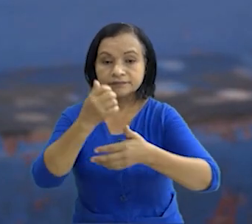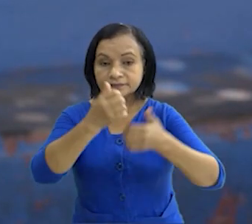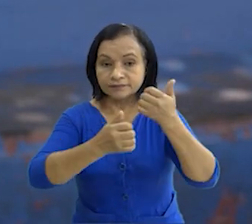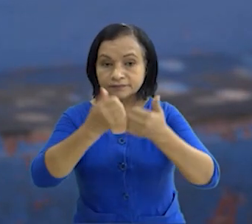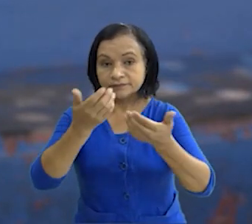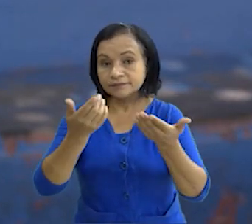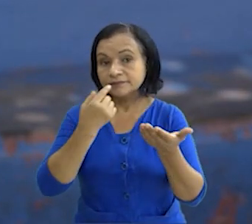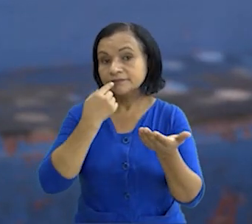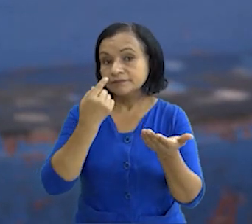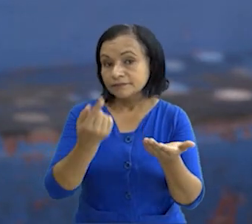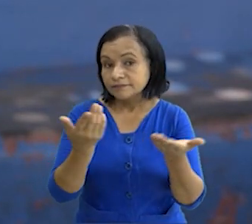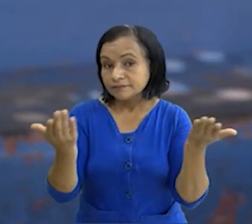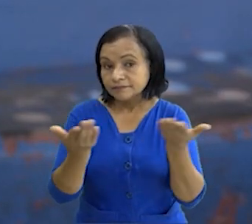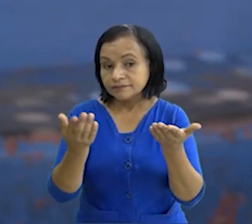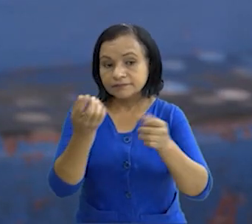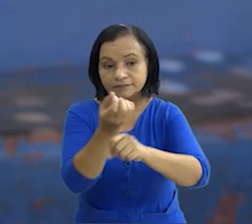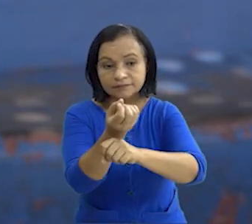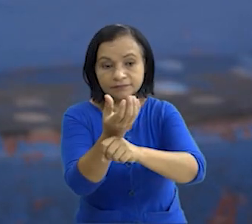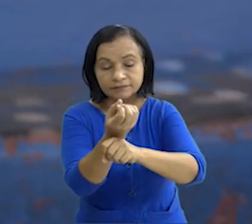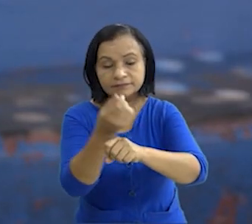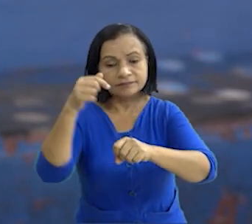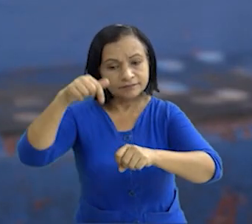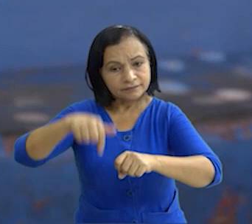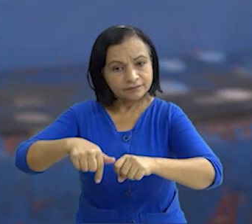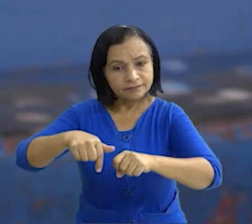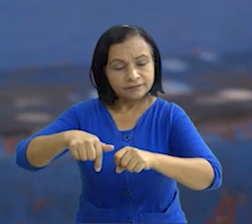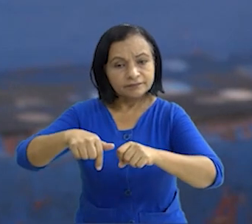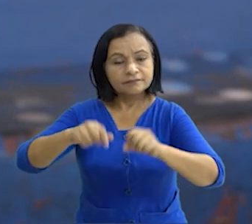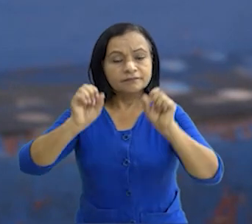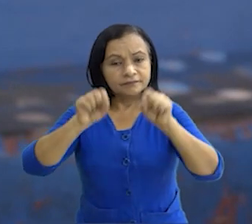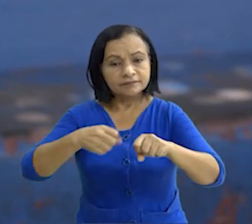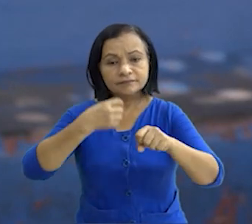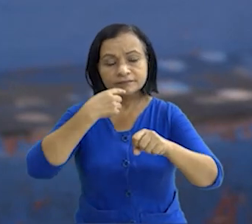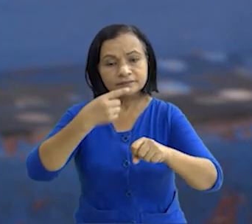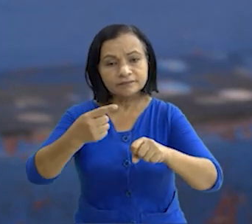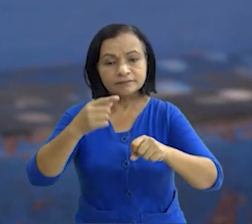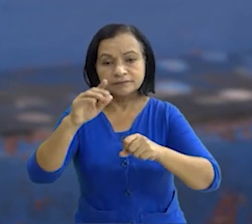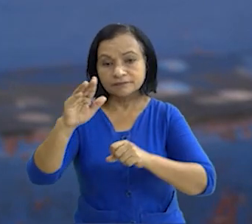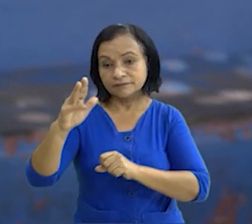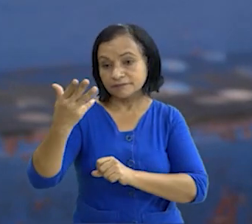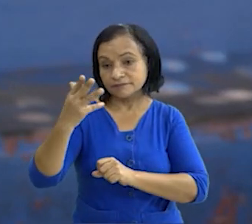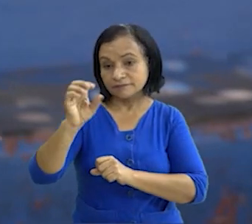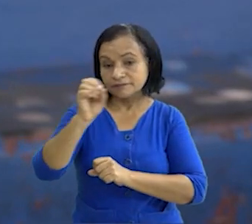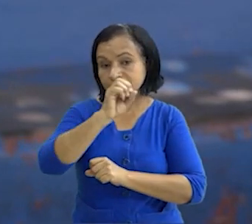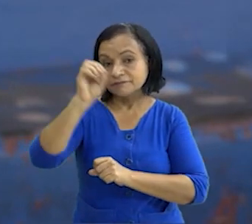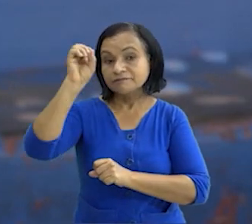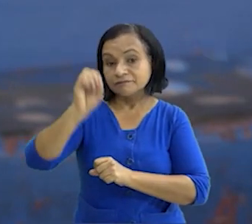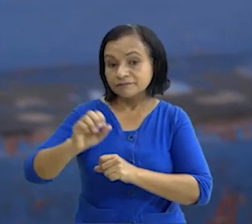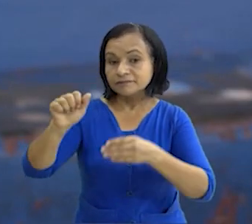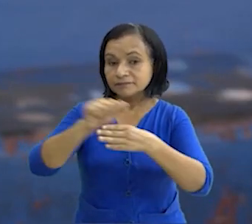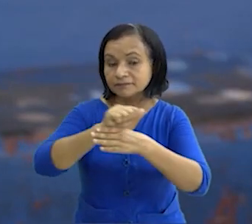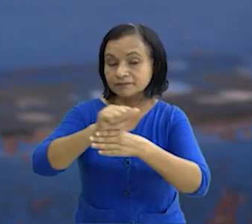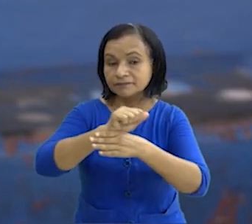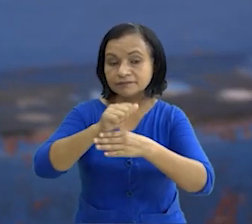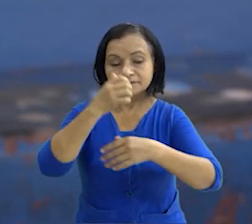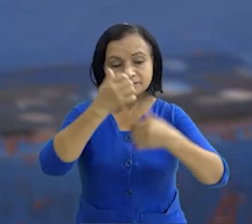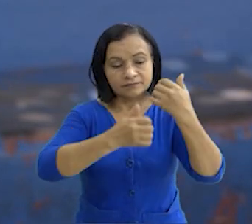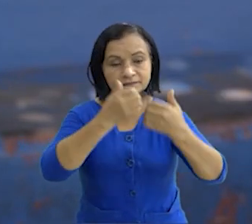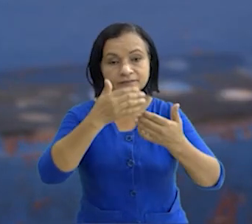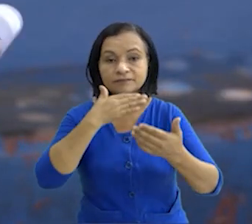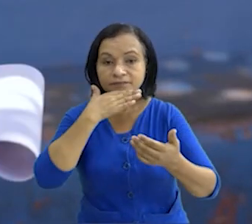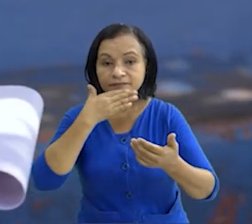situación. Es decir, la alcaldía de Juigalpa, pudiéramos decir que tiene un 90% de preparación para enfrentar cualquier